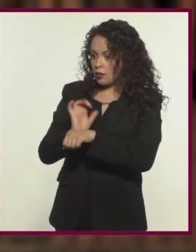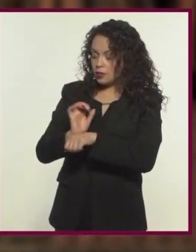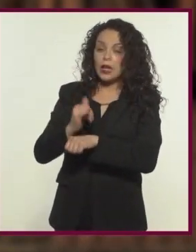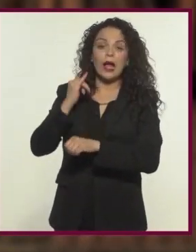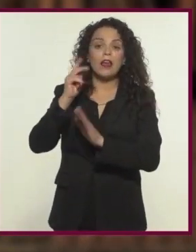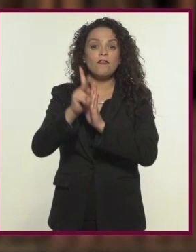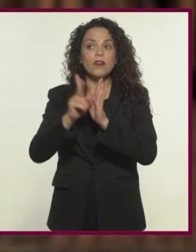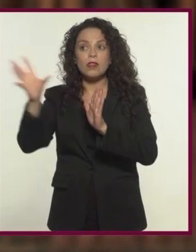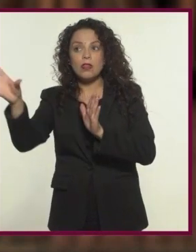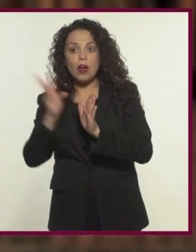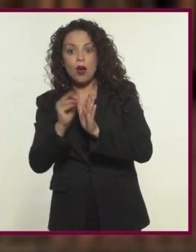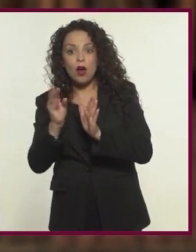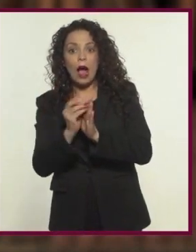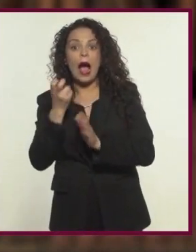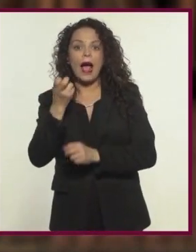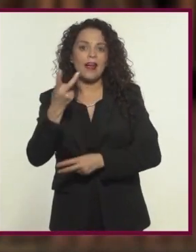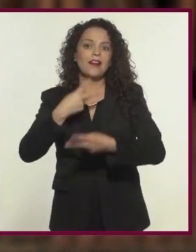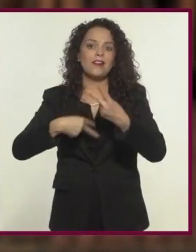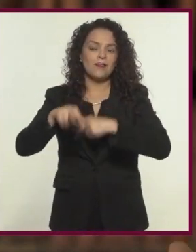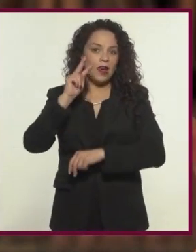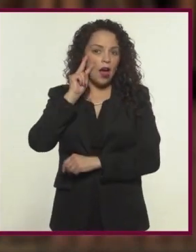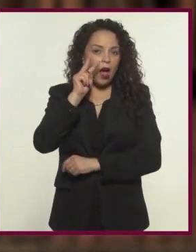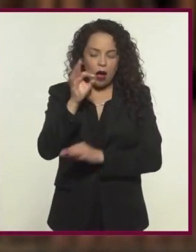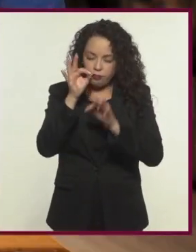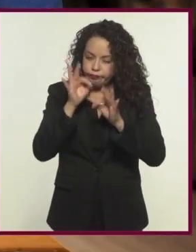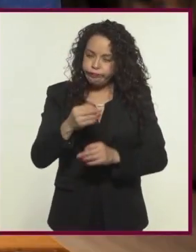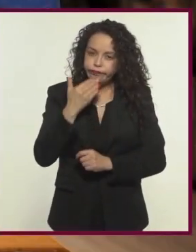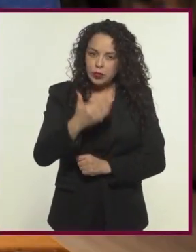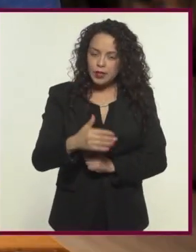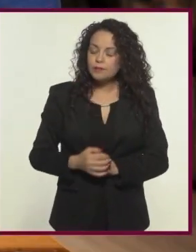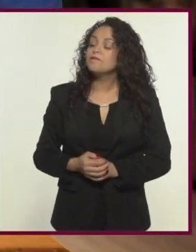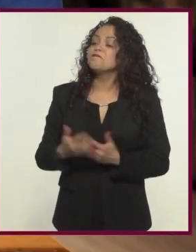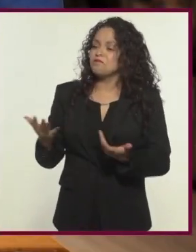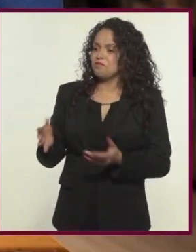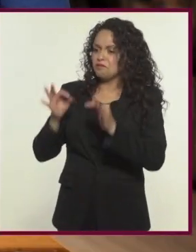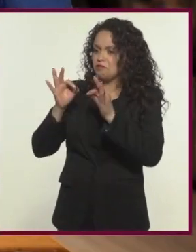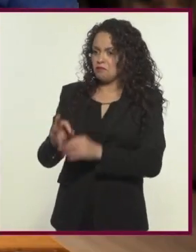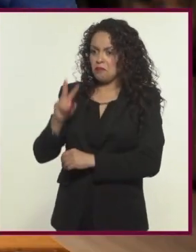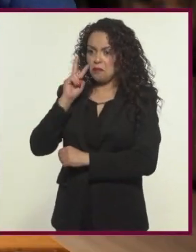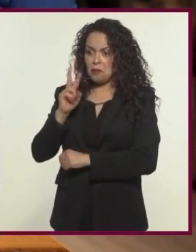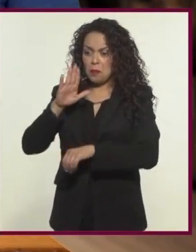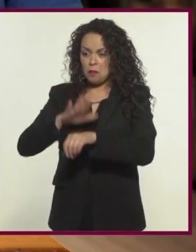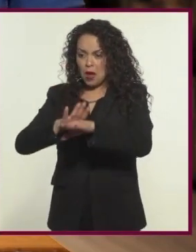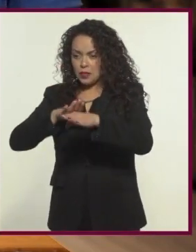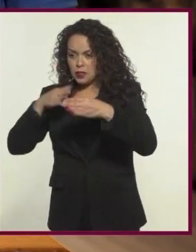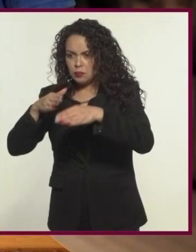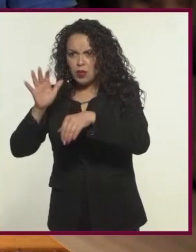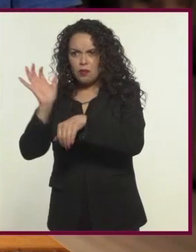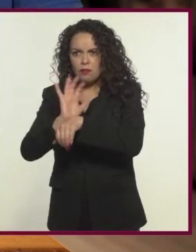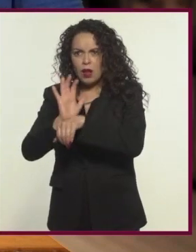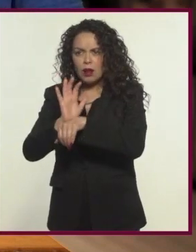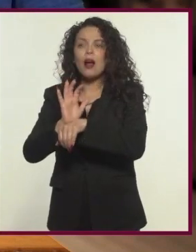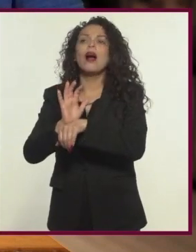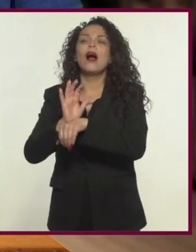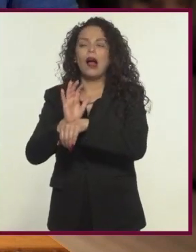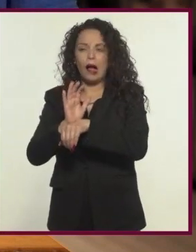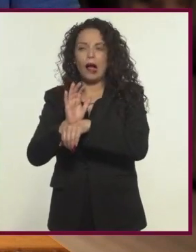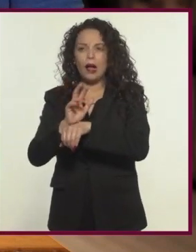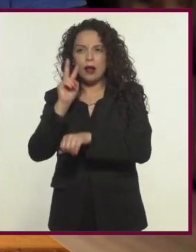los productos audiovisuales. Un buen análisis también se detiene a ver cosas específicas en la